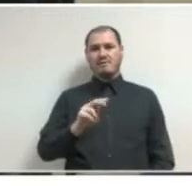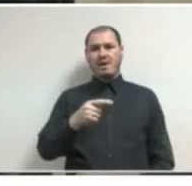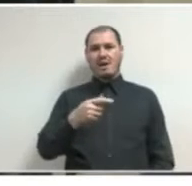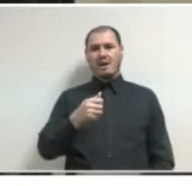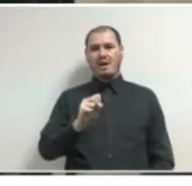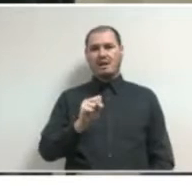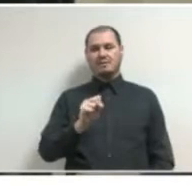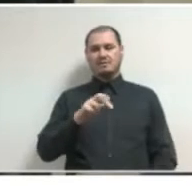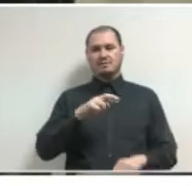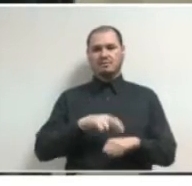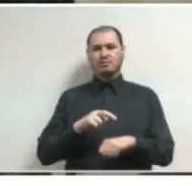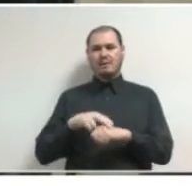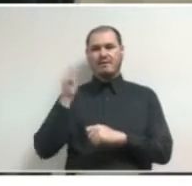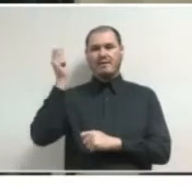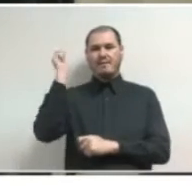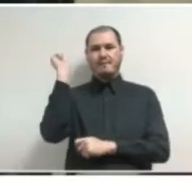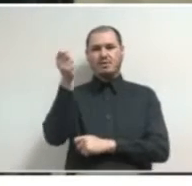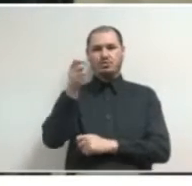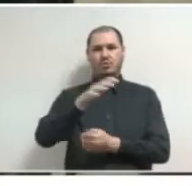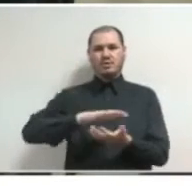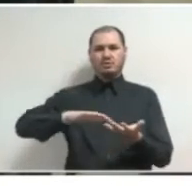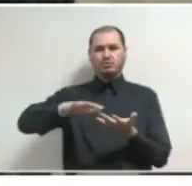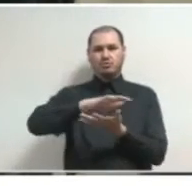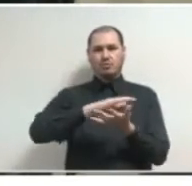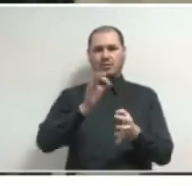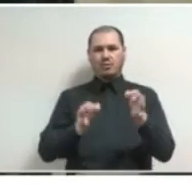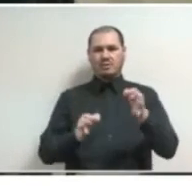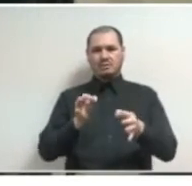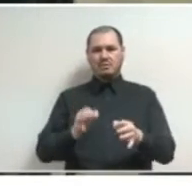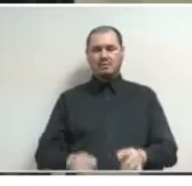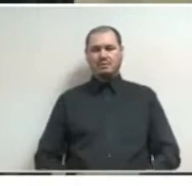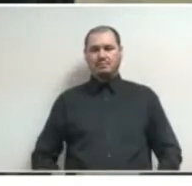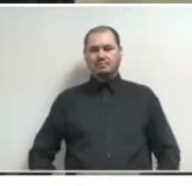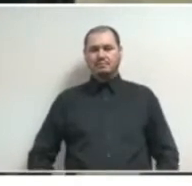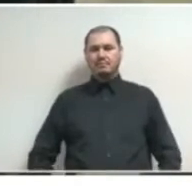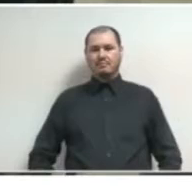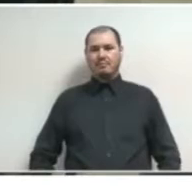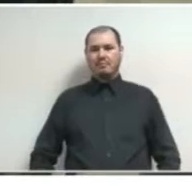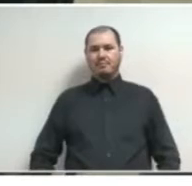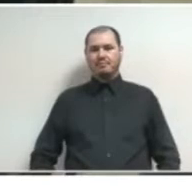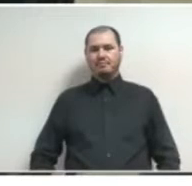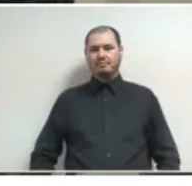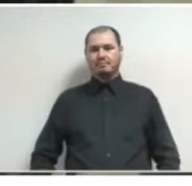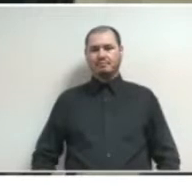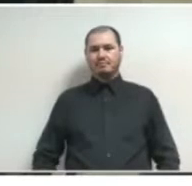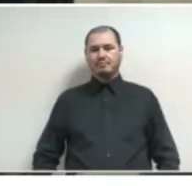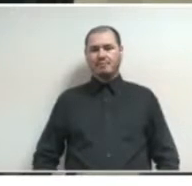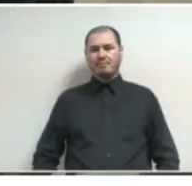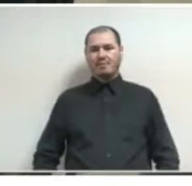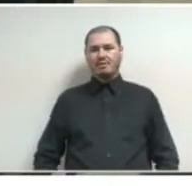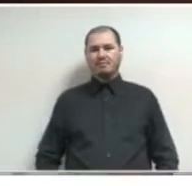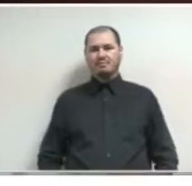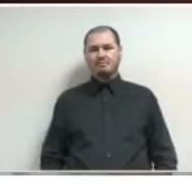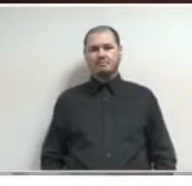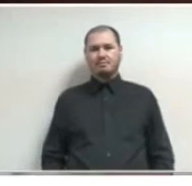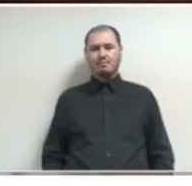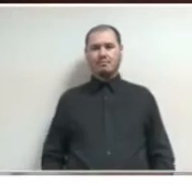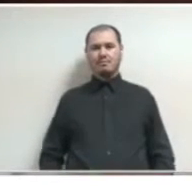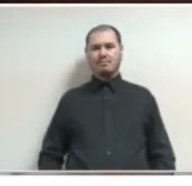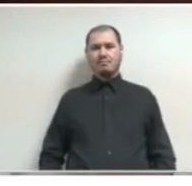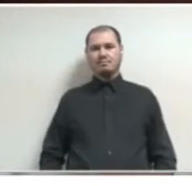presidente de circunvisión. La situación de esta. Va a irse por una situación. Añete jape por ahí, te coteveco.